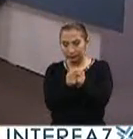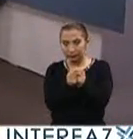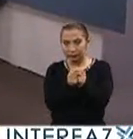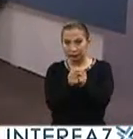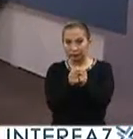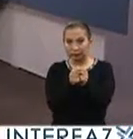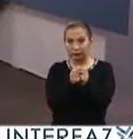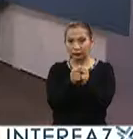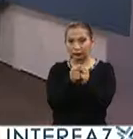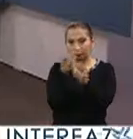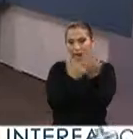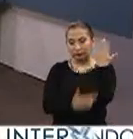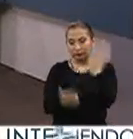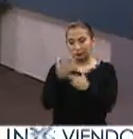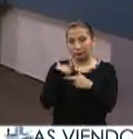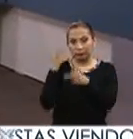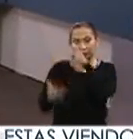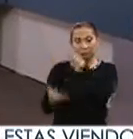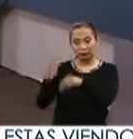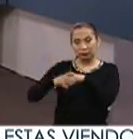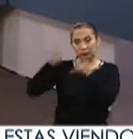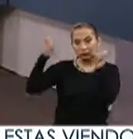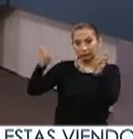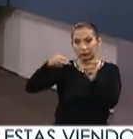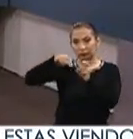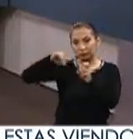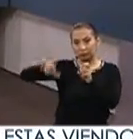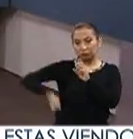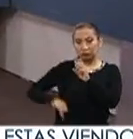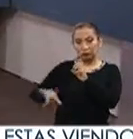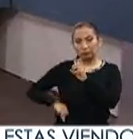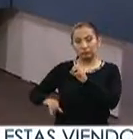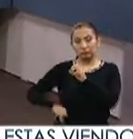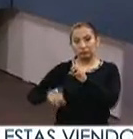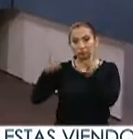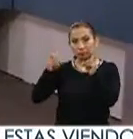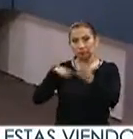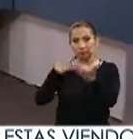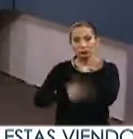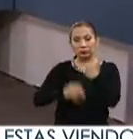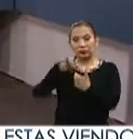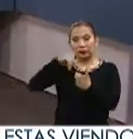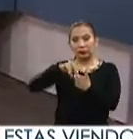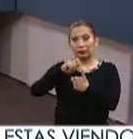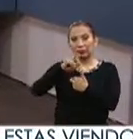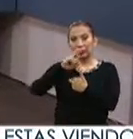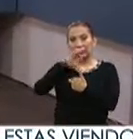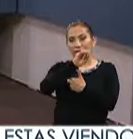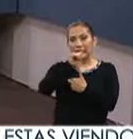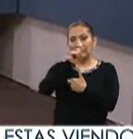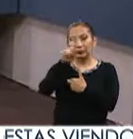pausa y regresamos para seguir platicando sobre este MOOC y sobre este interesante tema. Regresamos, esto es Interfaz.